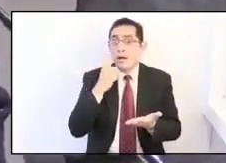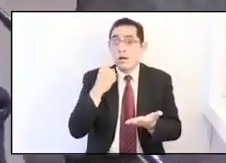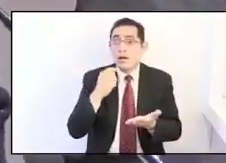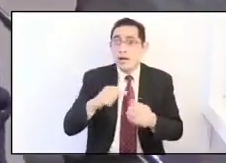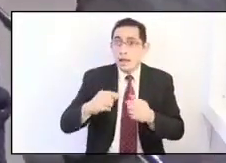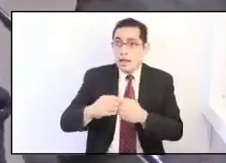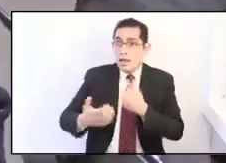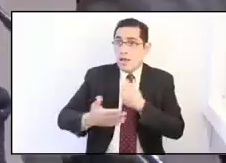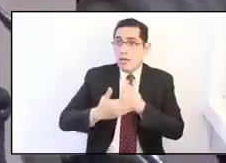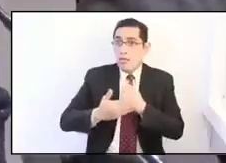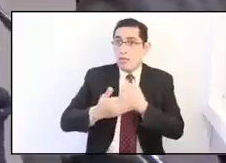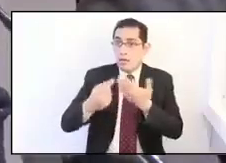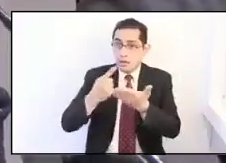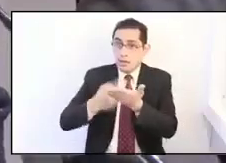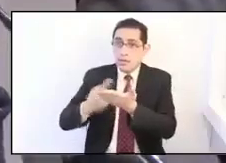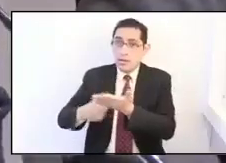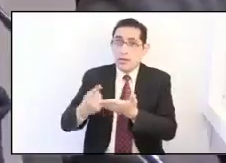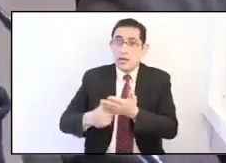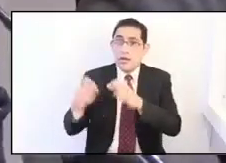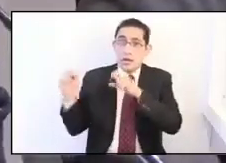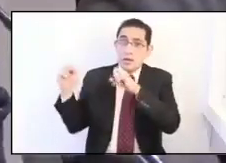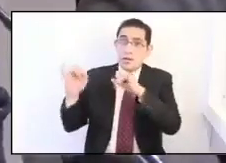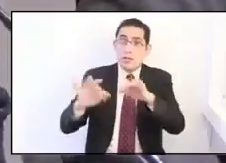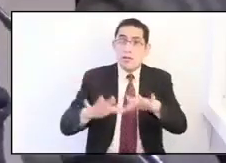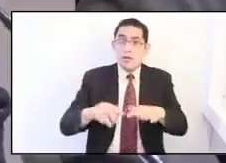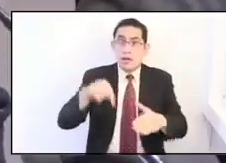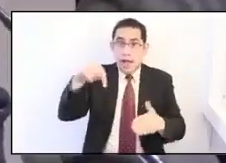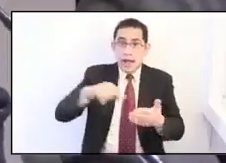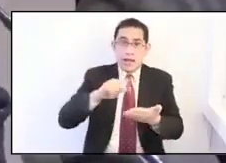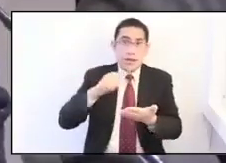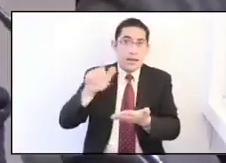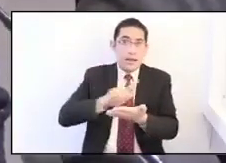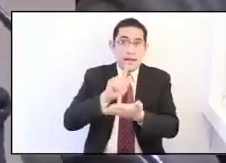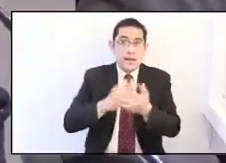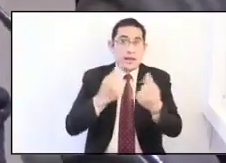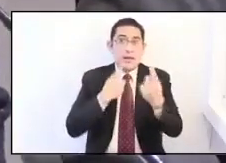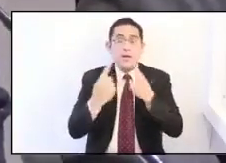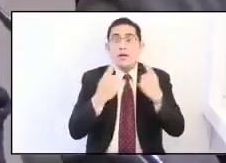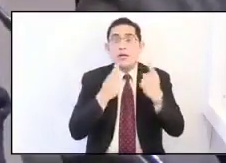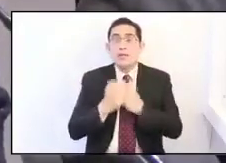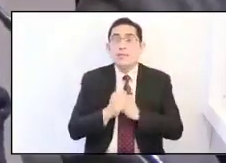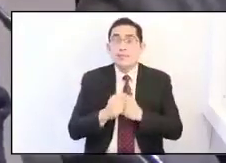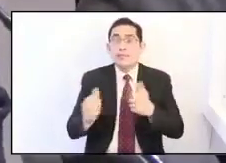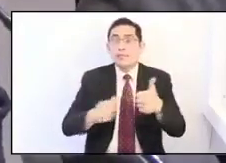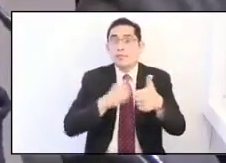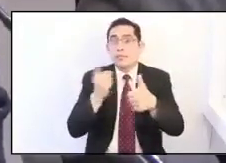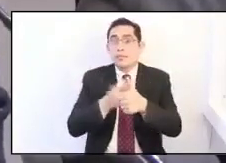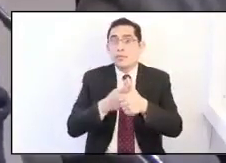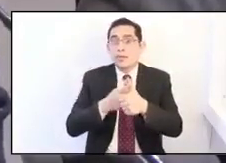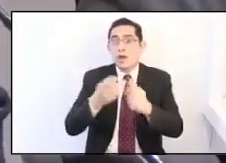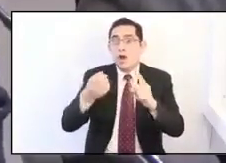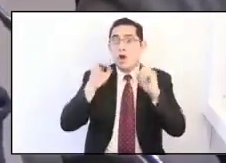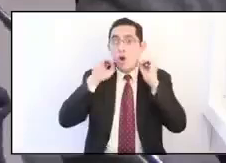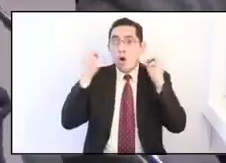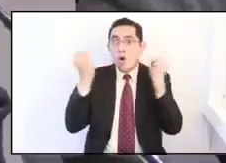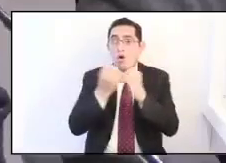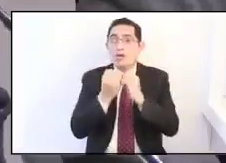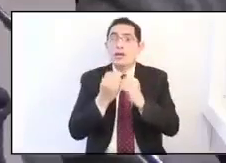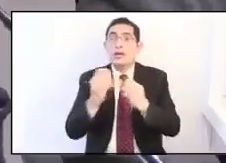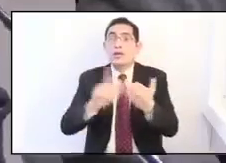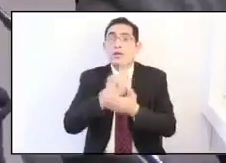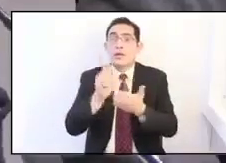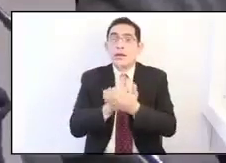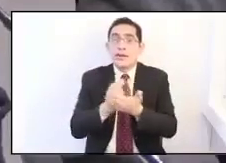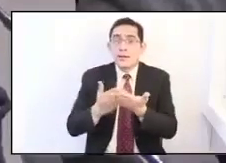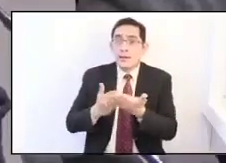que efectúe este órgano legislativo. 6. Ser un órgano legislativo con apertura que permita a la